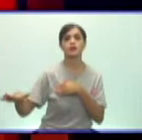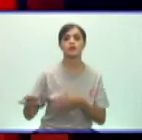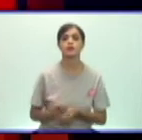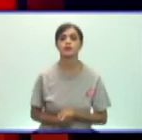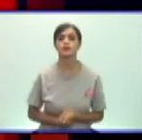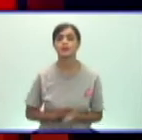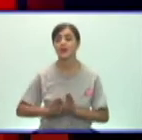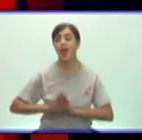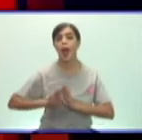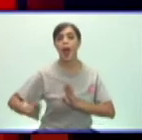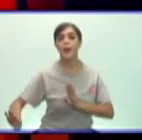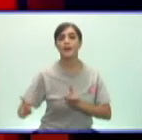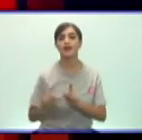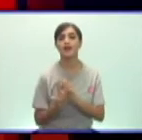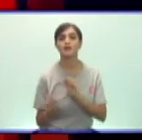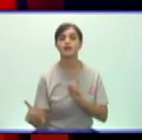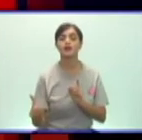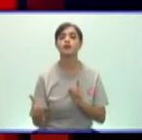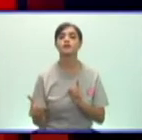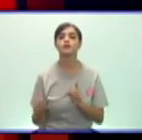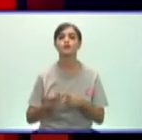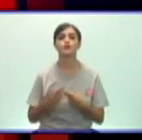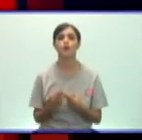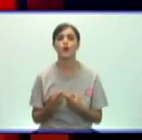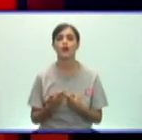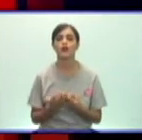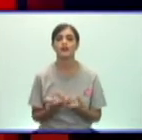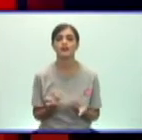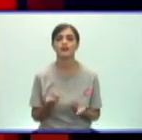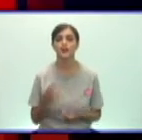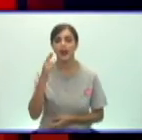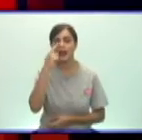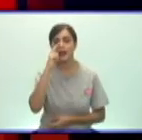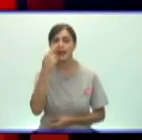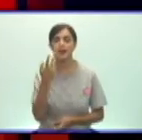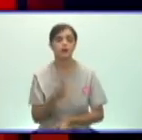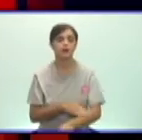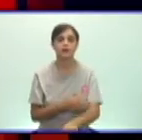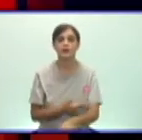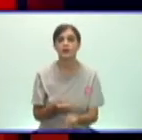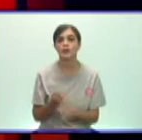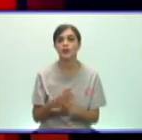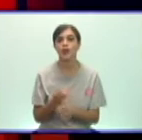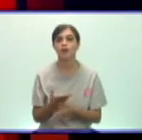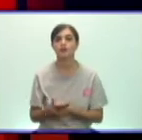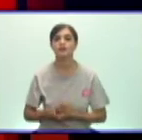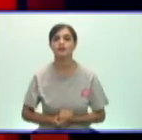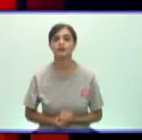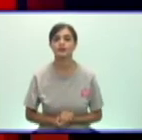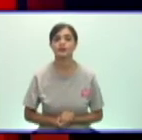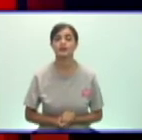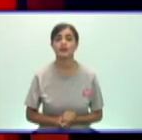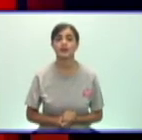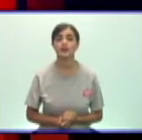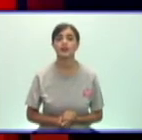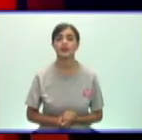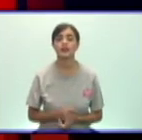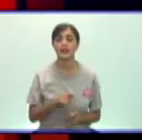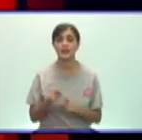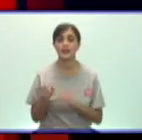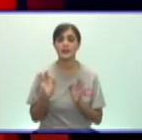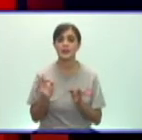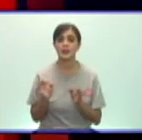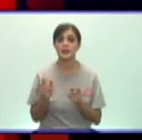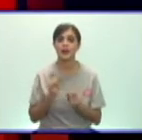establecer la superioridad de la raza. Y los judíos lo van a ver en las imágenes que vamos a mostrar a continuación. Los judíos sufrieron en